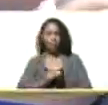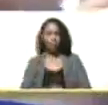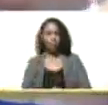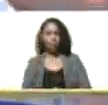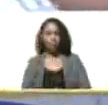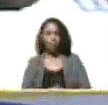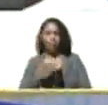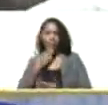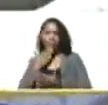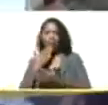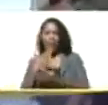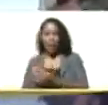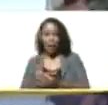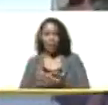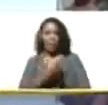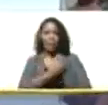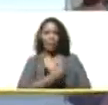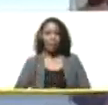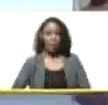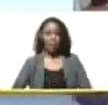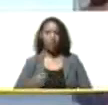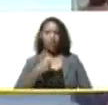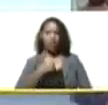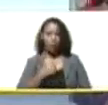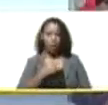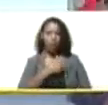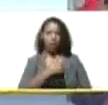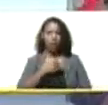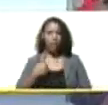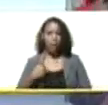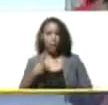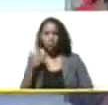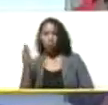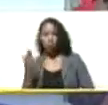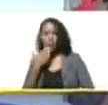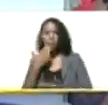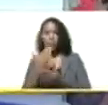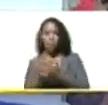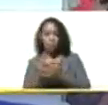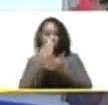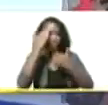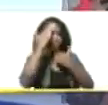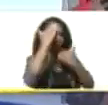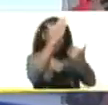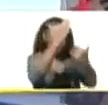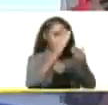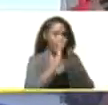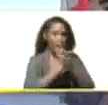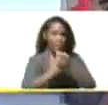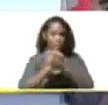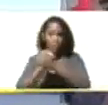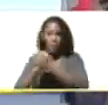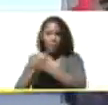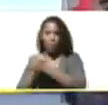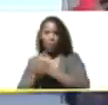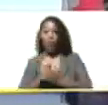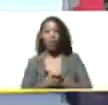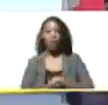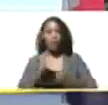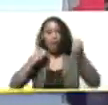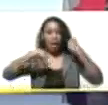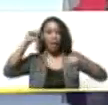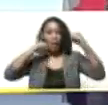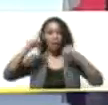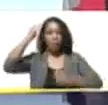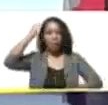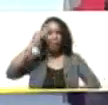Gracias, presidente. Yo quiero, con su permiso, saludar a los compañeros, las compañeras de la rebelión